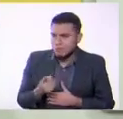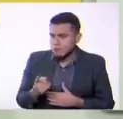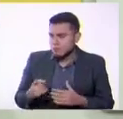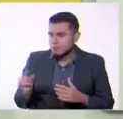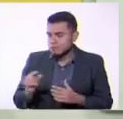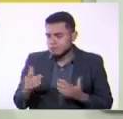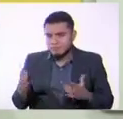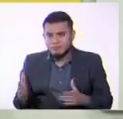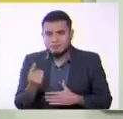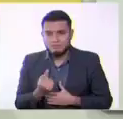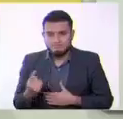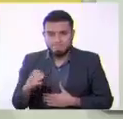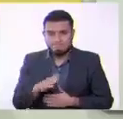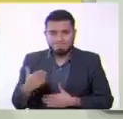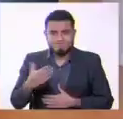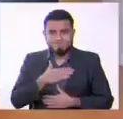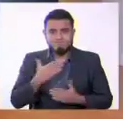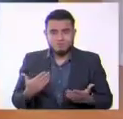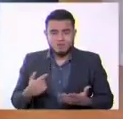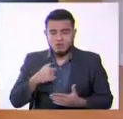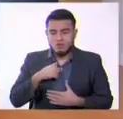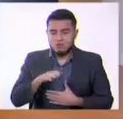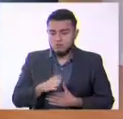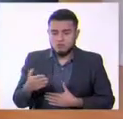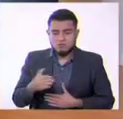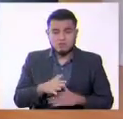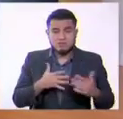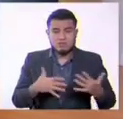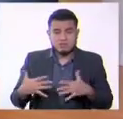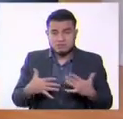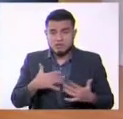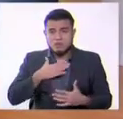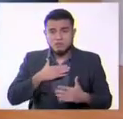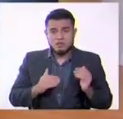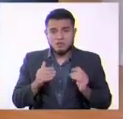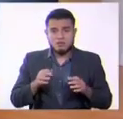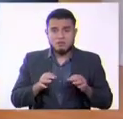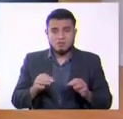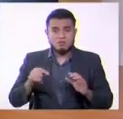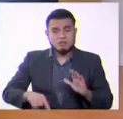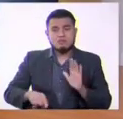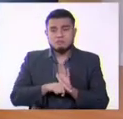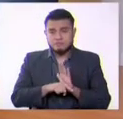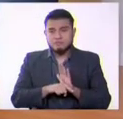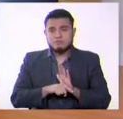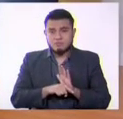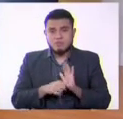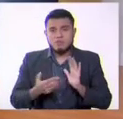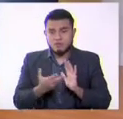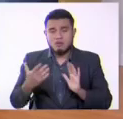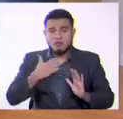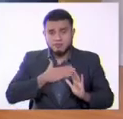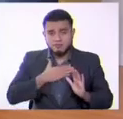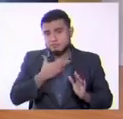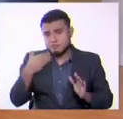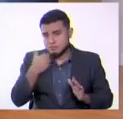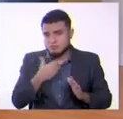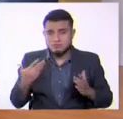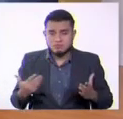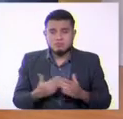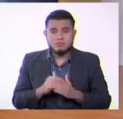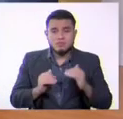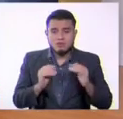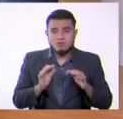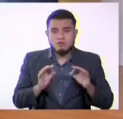me utilicen o yo participo de acciones que pueden venir con consecuencias negativas a lo que a mí me corresponde, ¿verdad? Pero todo